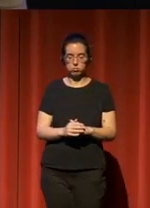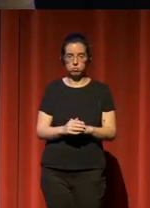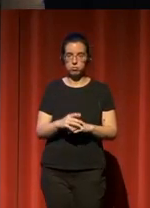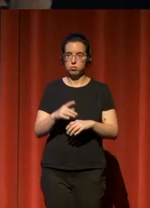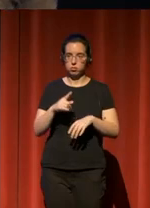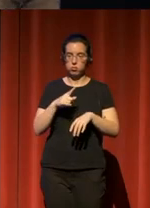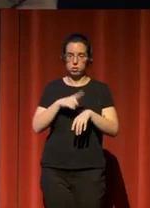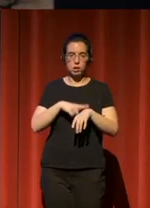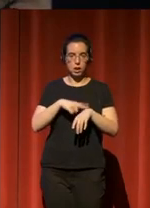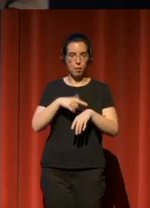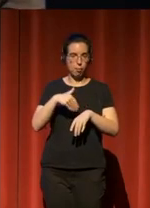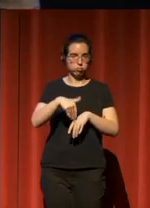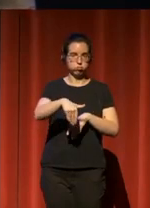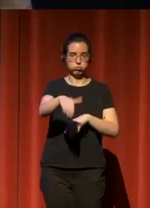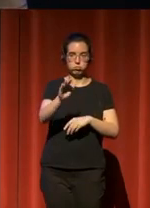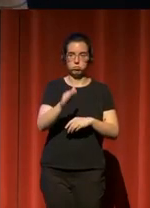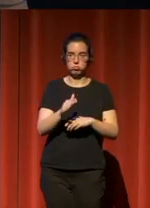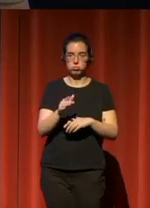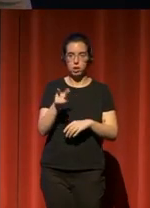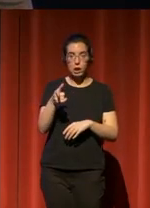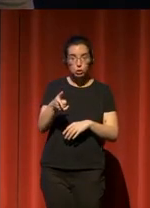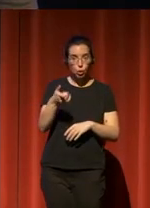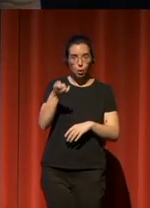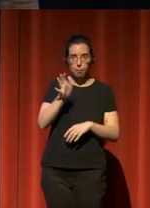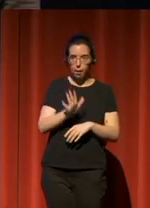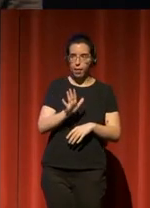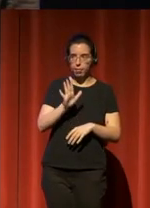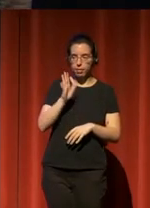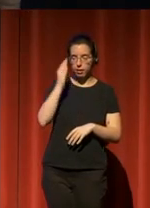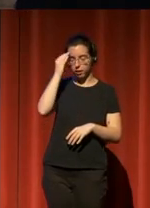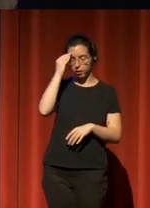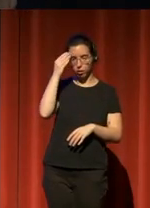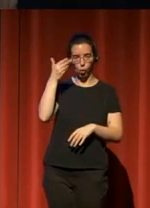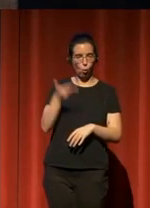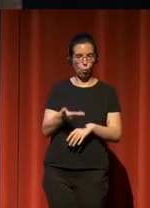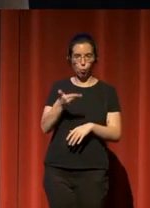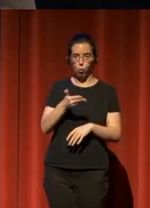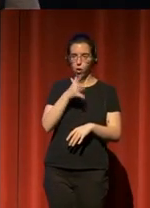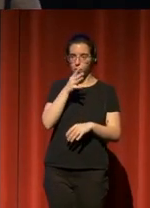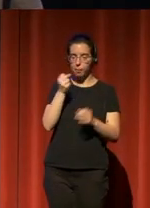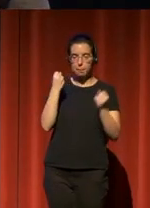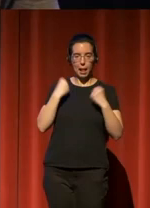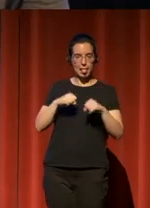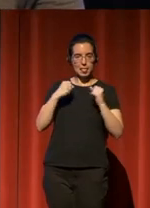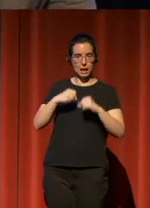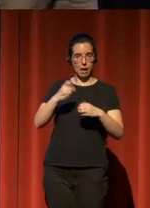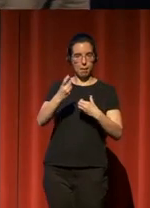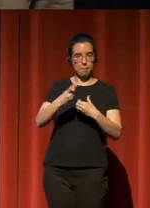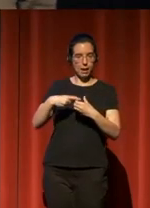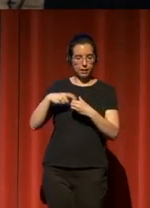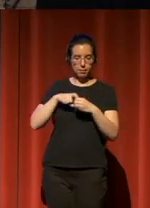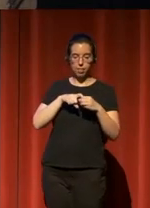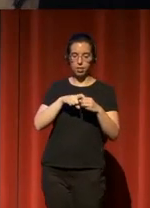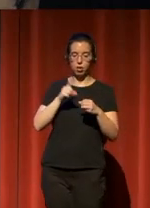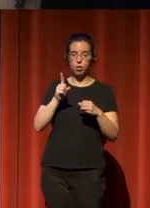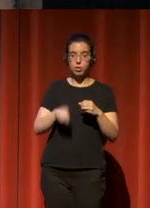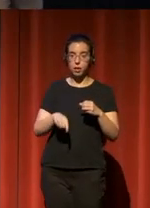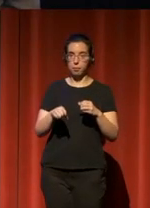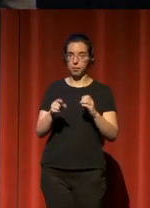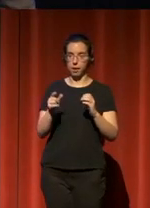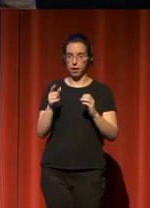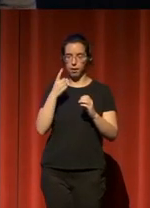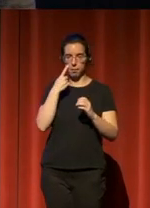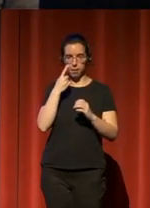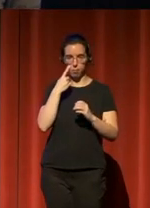sostenidos a lo largo del tiempo esto nos parece muy relevante como como práctica de de participación y en parte por lo que iremos yendo